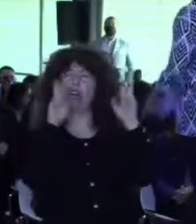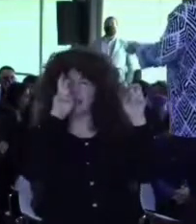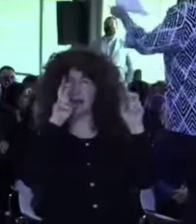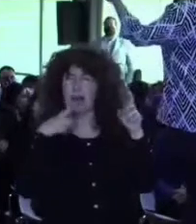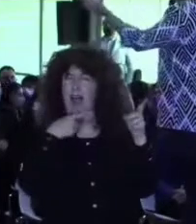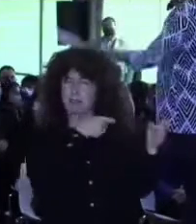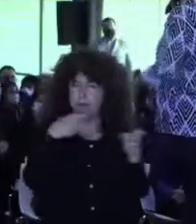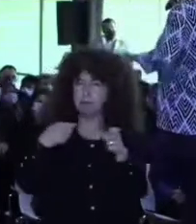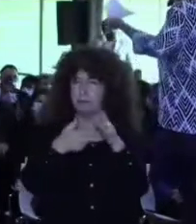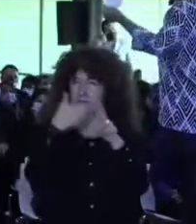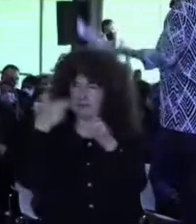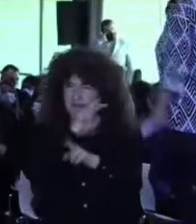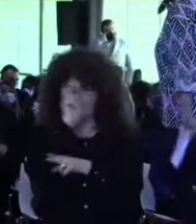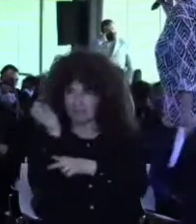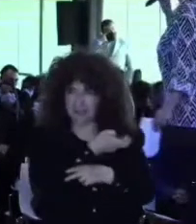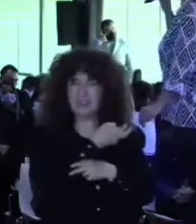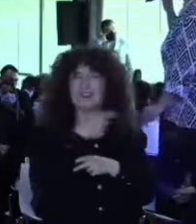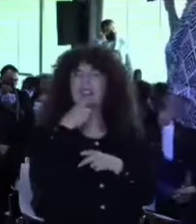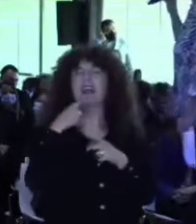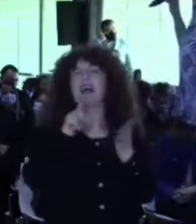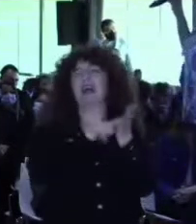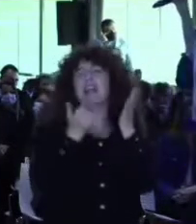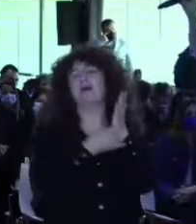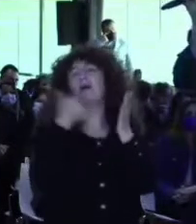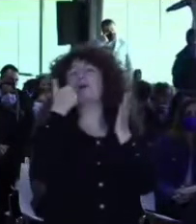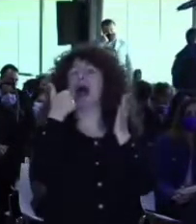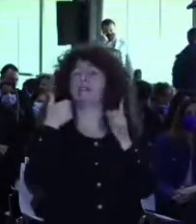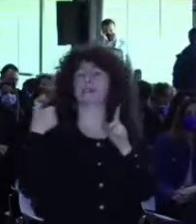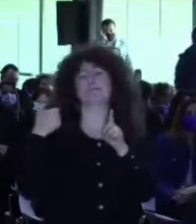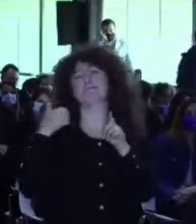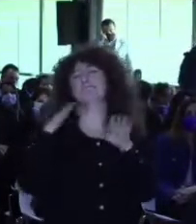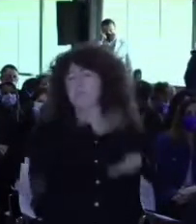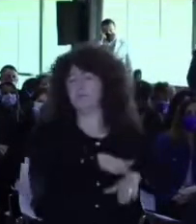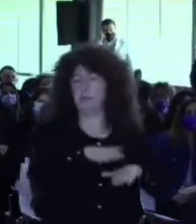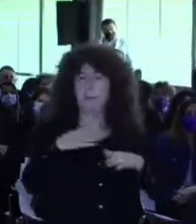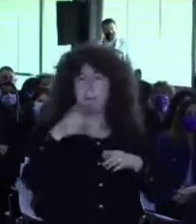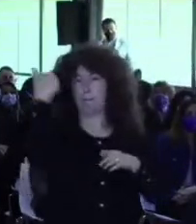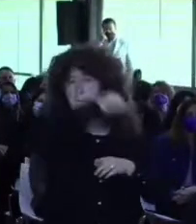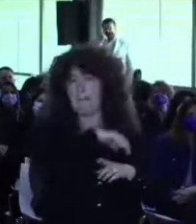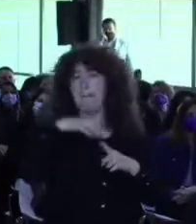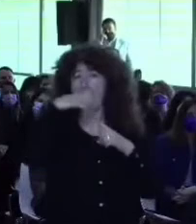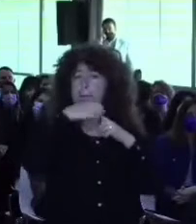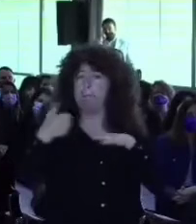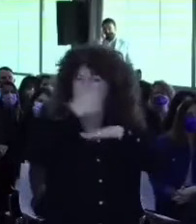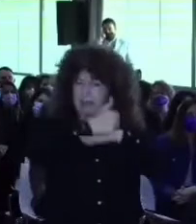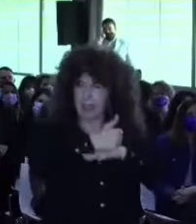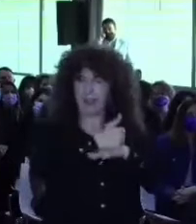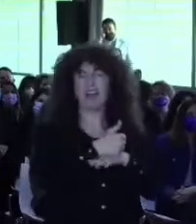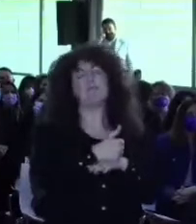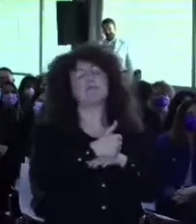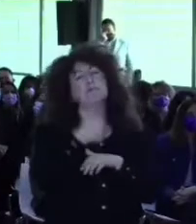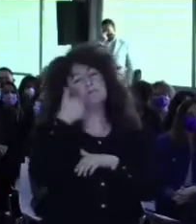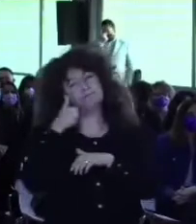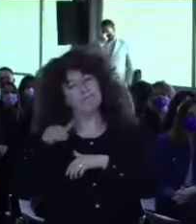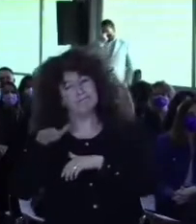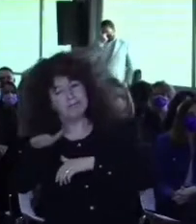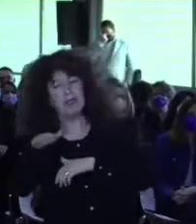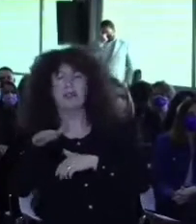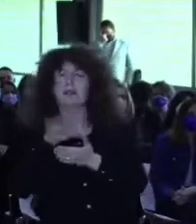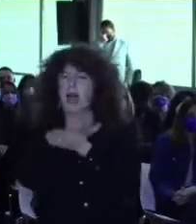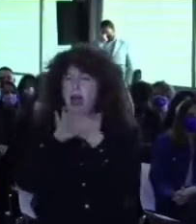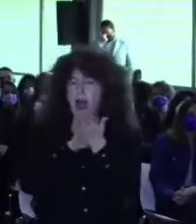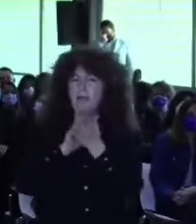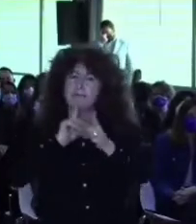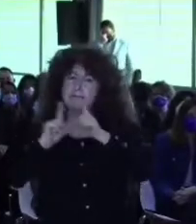al lenguaje que pretende apuntalar los valores patriarcales, establece el lenguaje de la palabra, el lenguaje de la diplomacia,